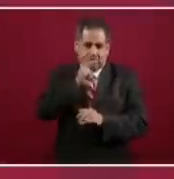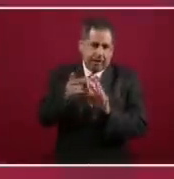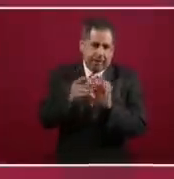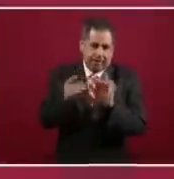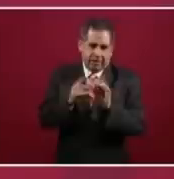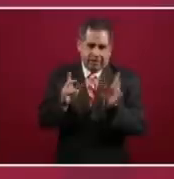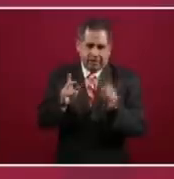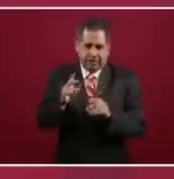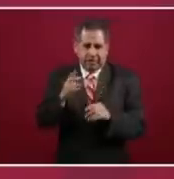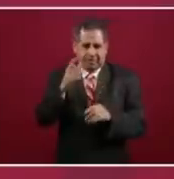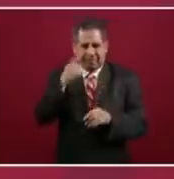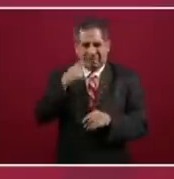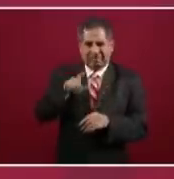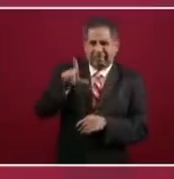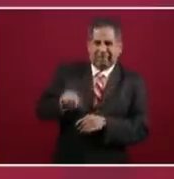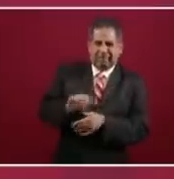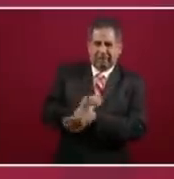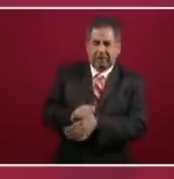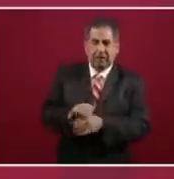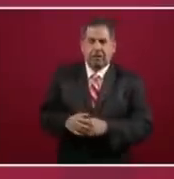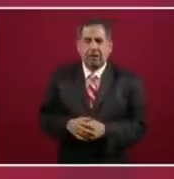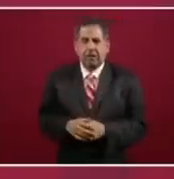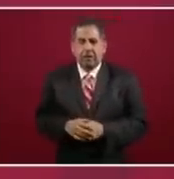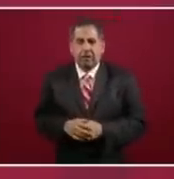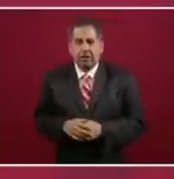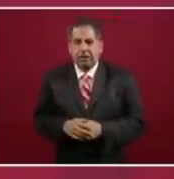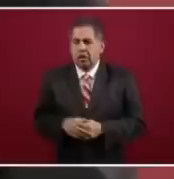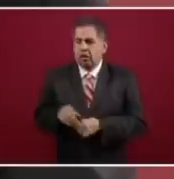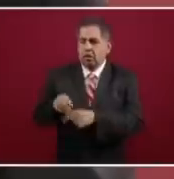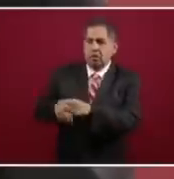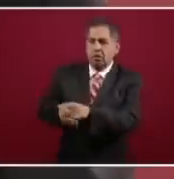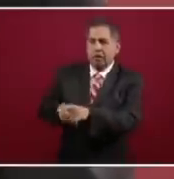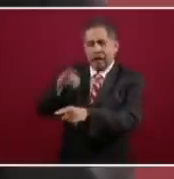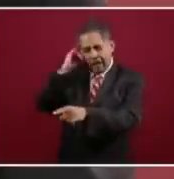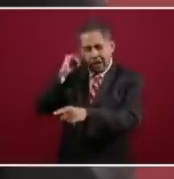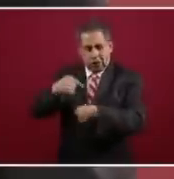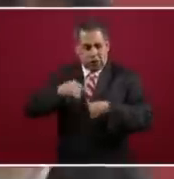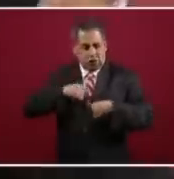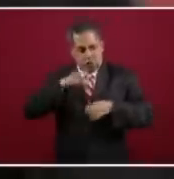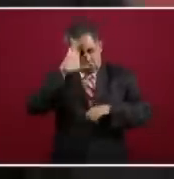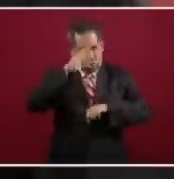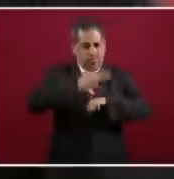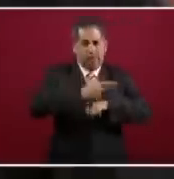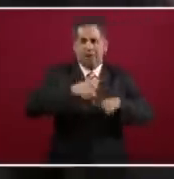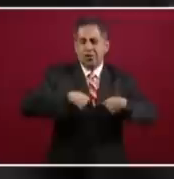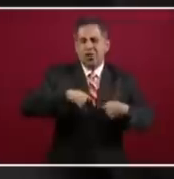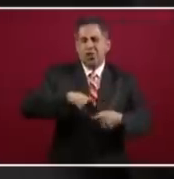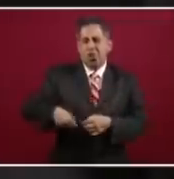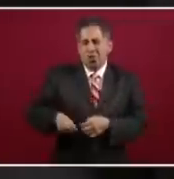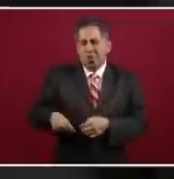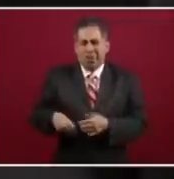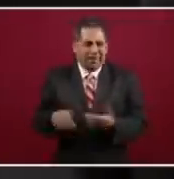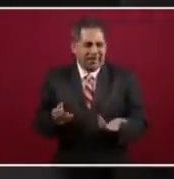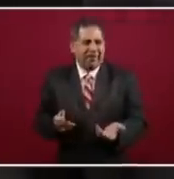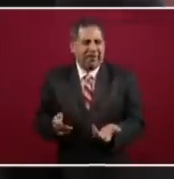término todavía más despectivo sino el que lo hace compadre o sea